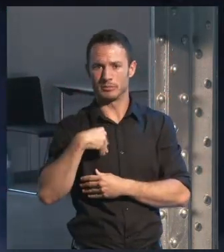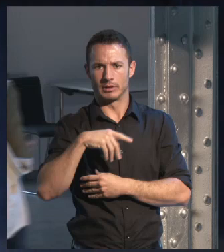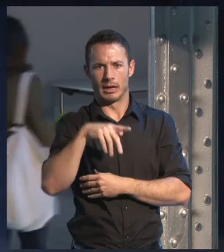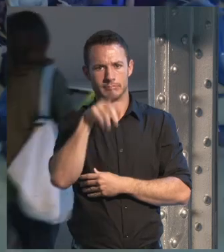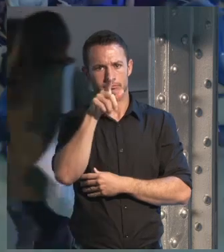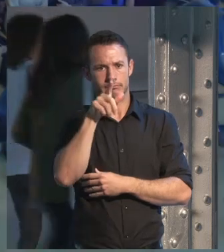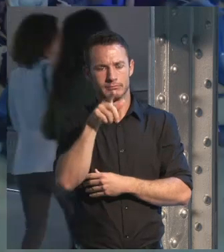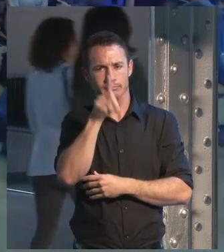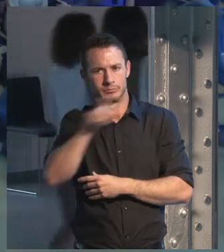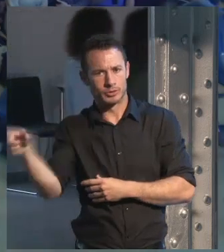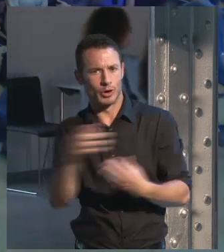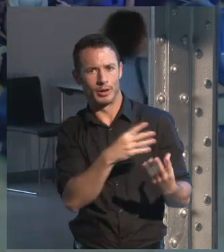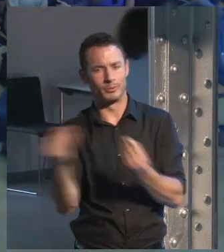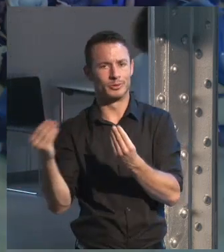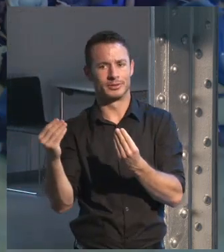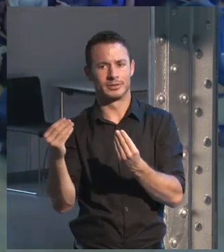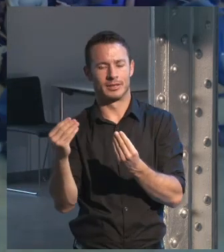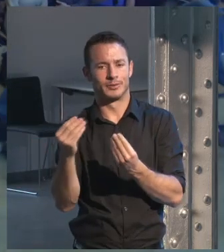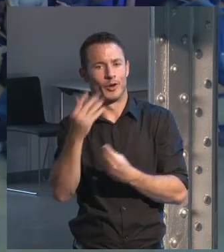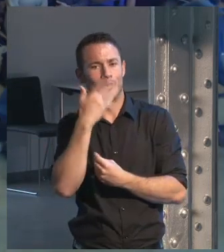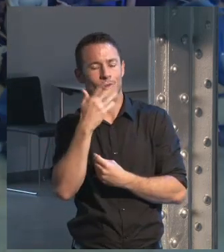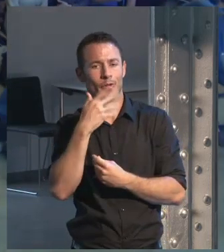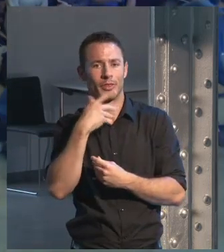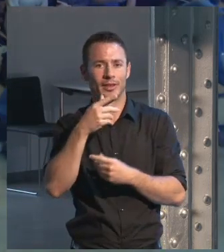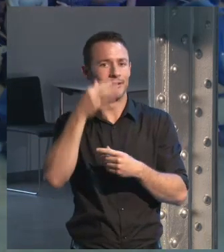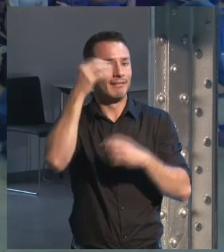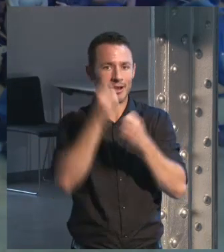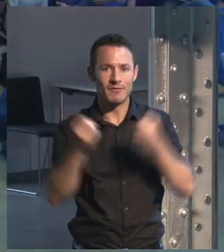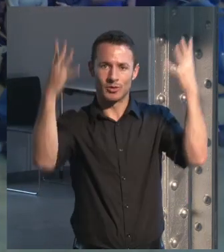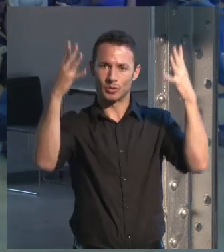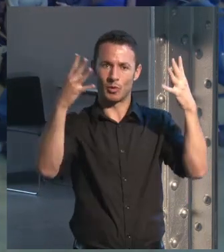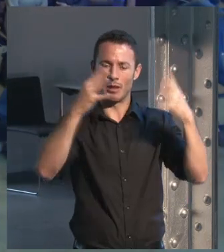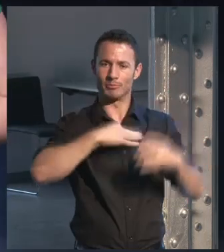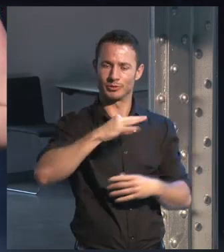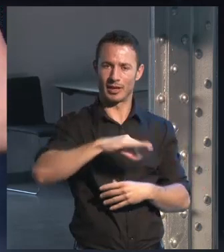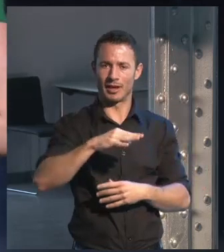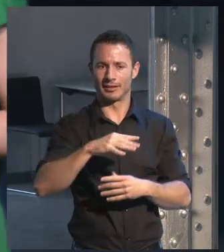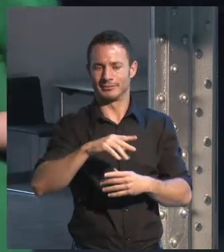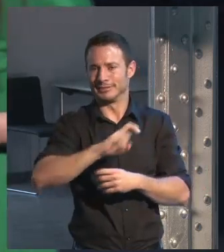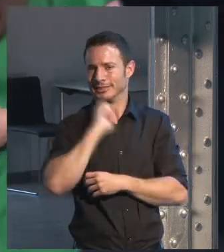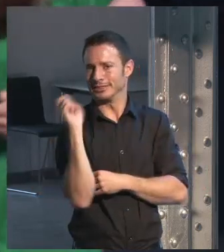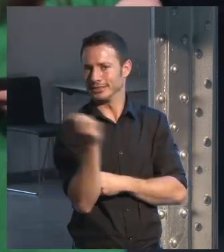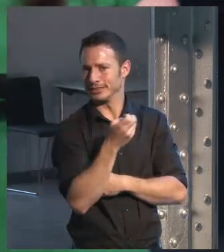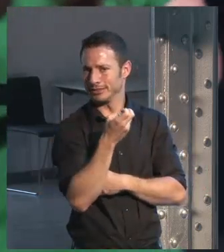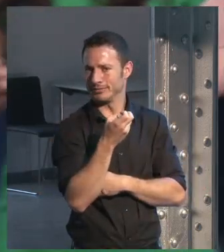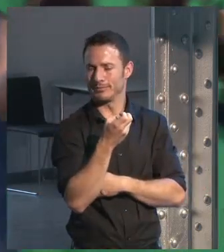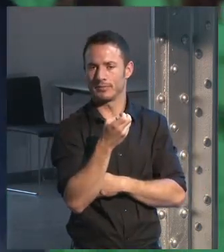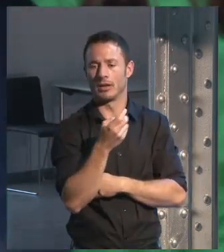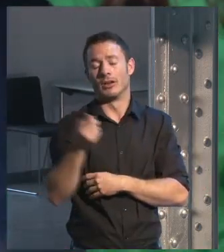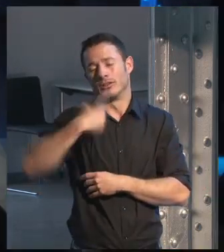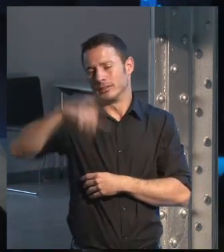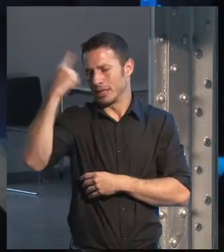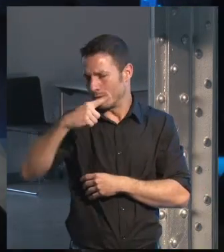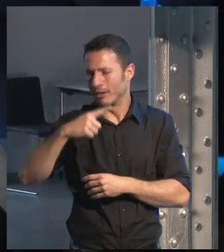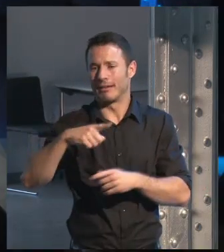están conociendo las posibilidades que tiene la realidad virtual en diferentes sectores. Ya sabemos que es muy difícil conseguir entradas,